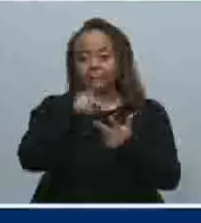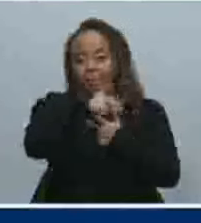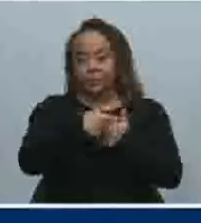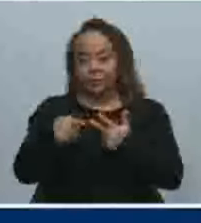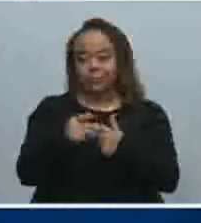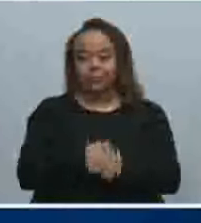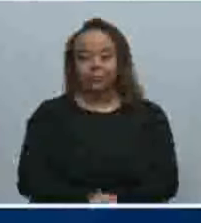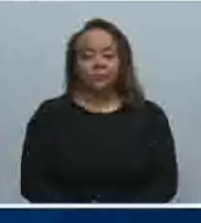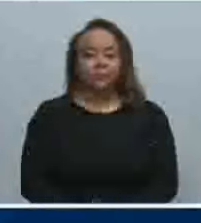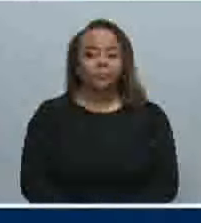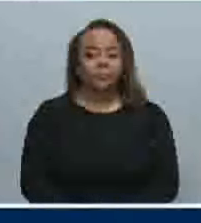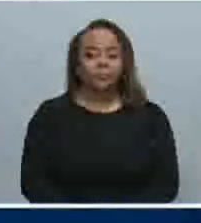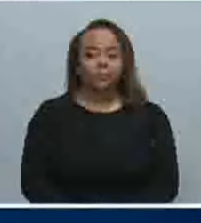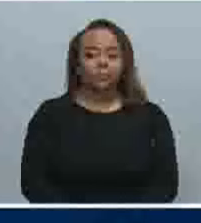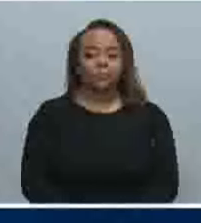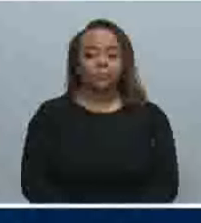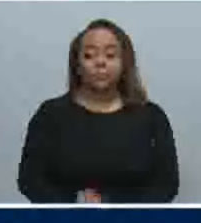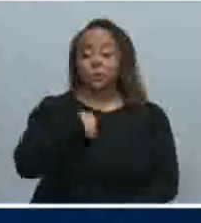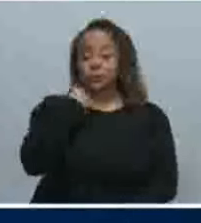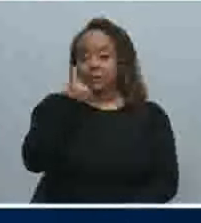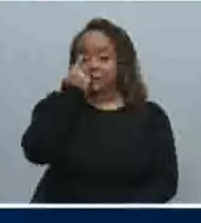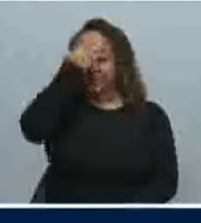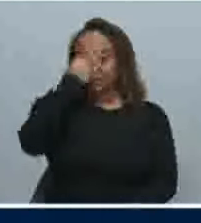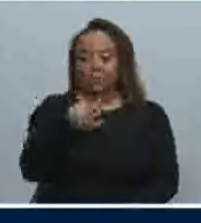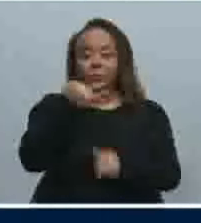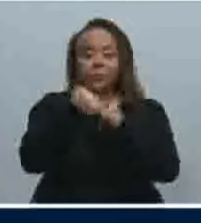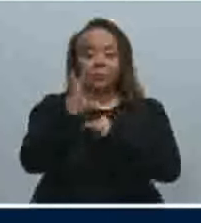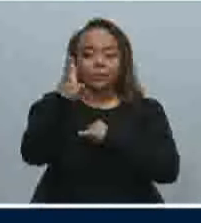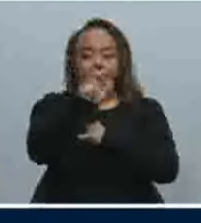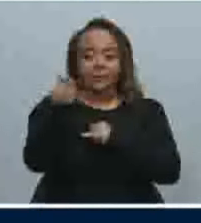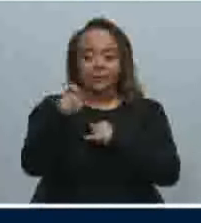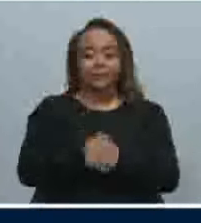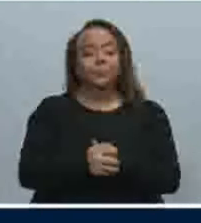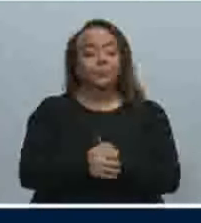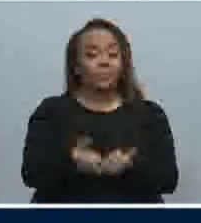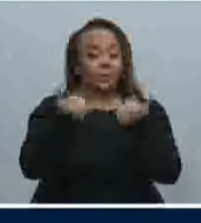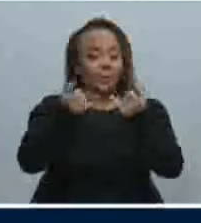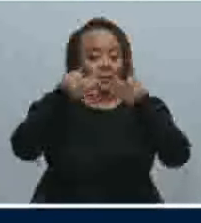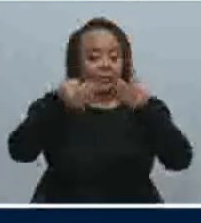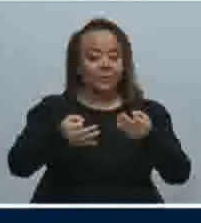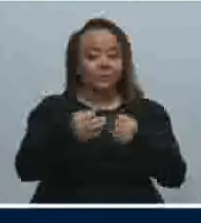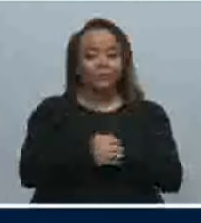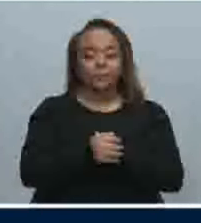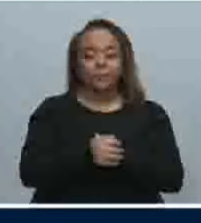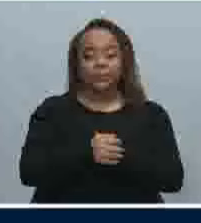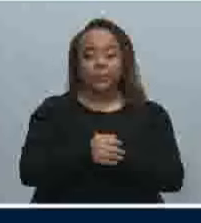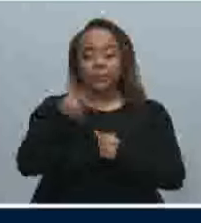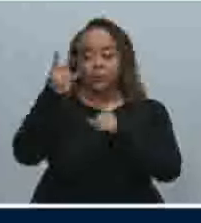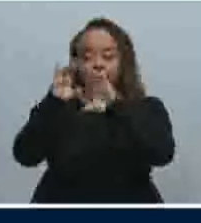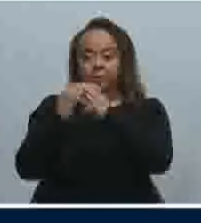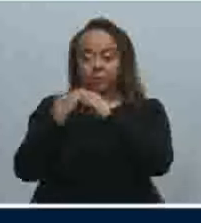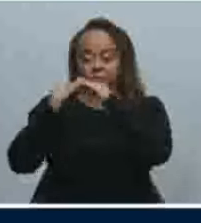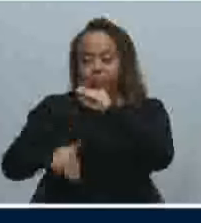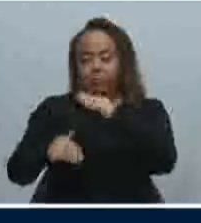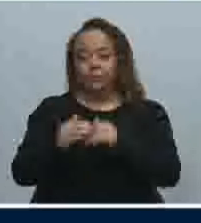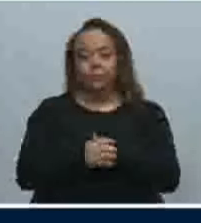puntaarenas Yo siempre he creído que en el último semestre ya cuando se define el descenso a